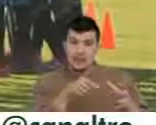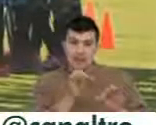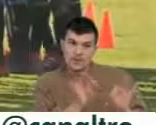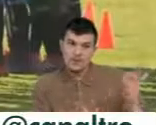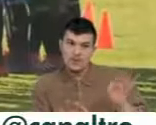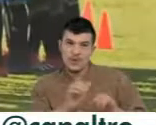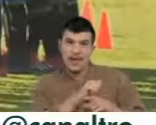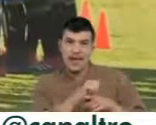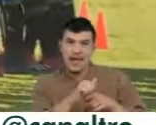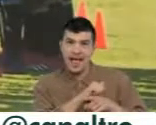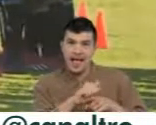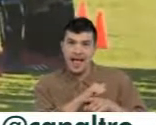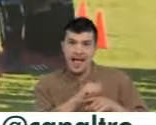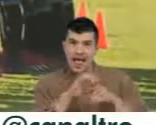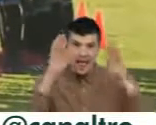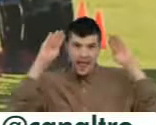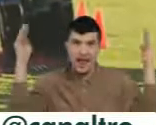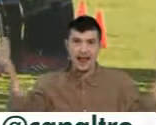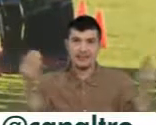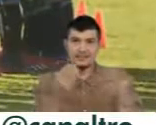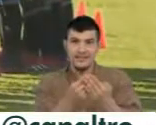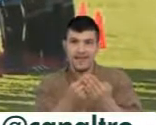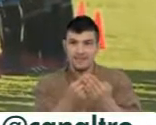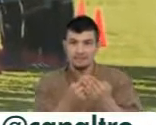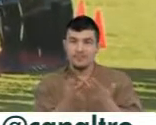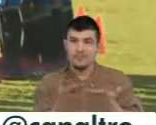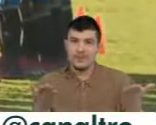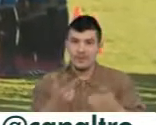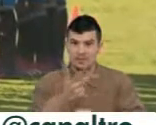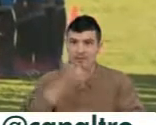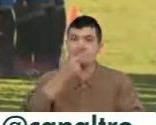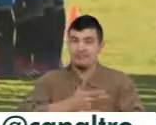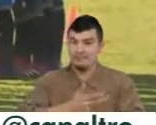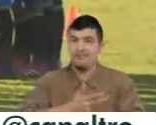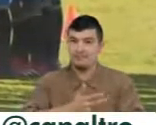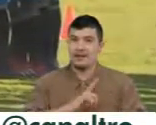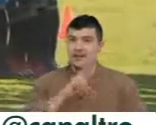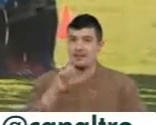grupo a en el estadio olímpico de riobamba ante los paraguayos dirigidos por el ex futbolista guaraní pedro sarabia